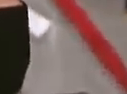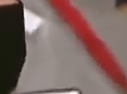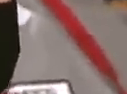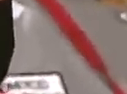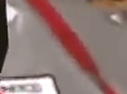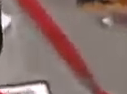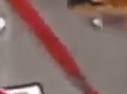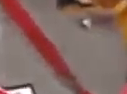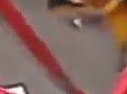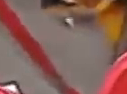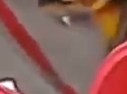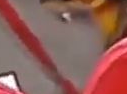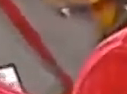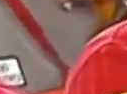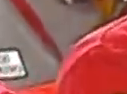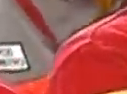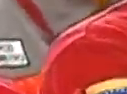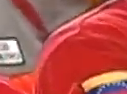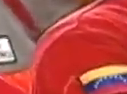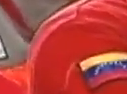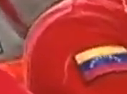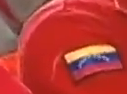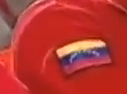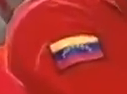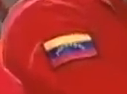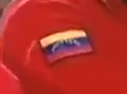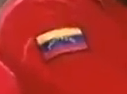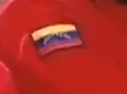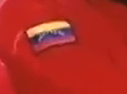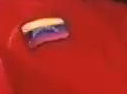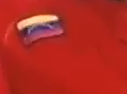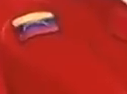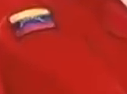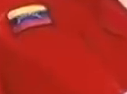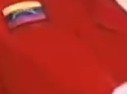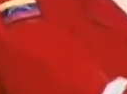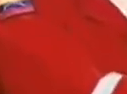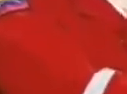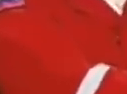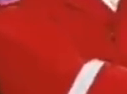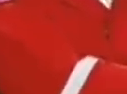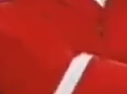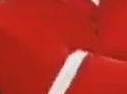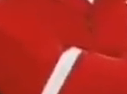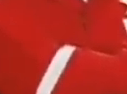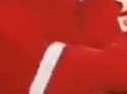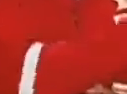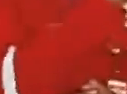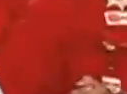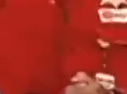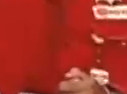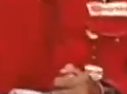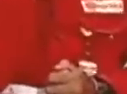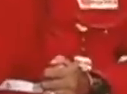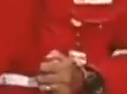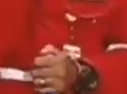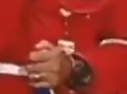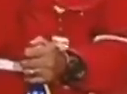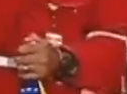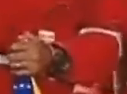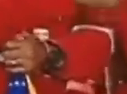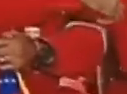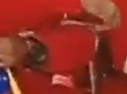de la victoria de la clase trabajadora frente al sabotaje petrolero. Más temprano en su cuenta en Twitter, el